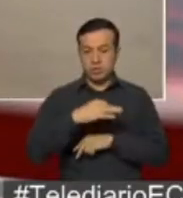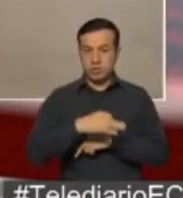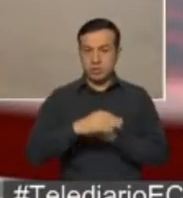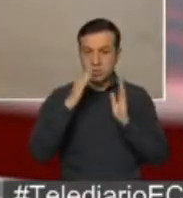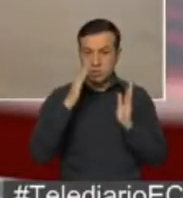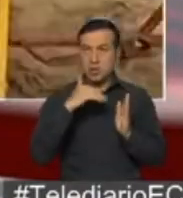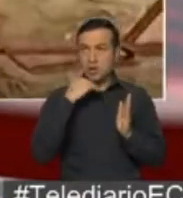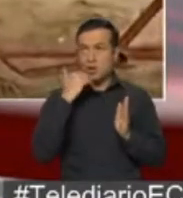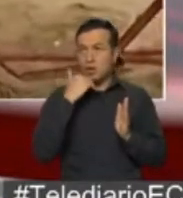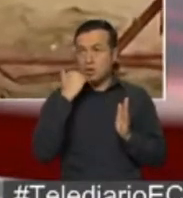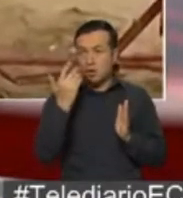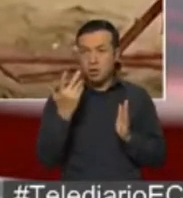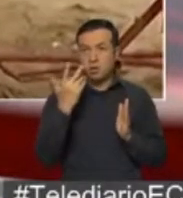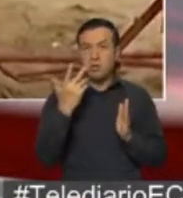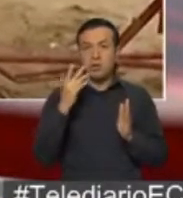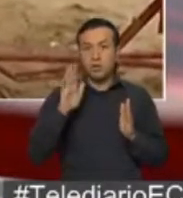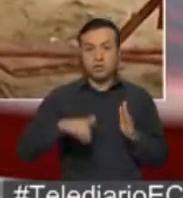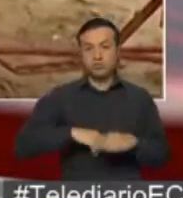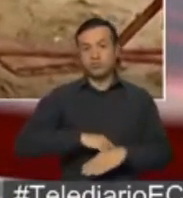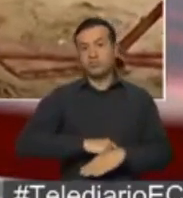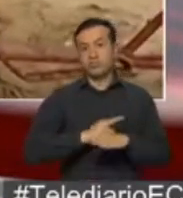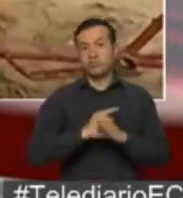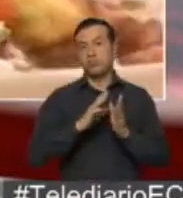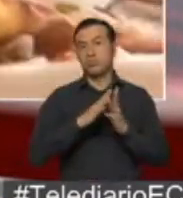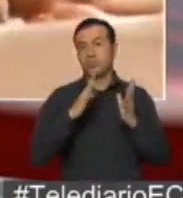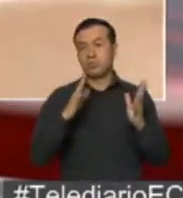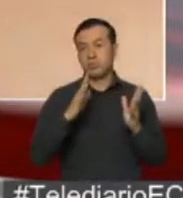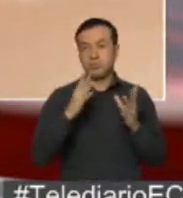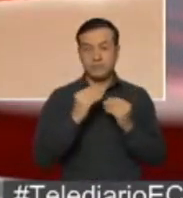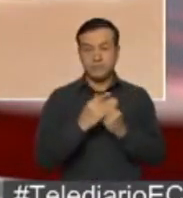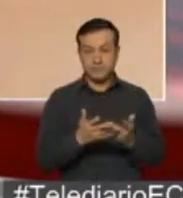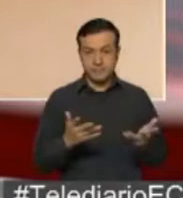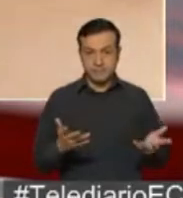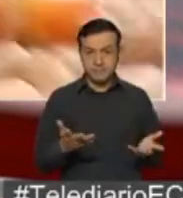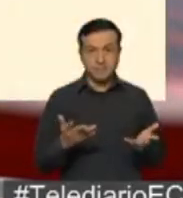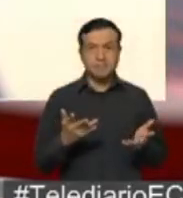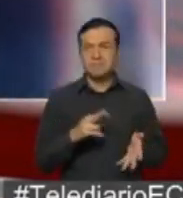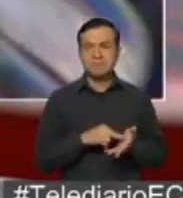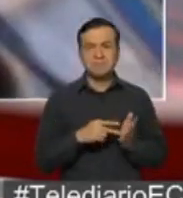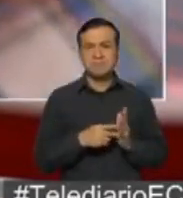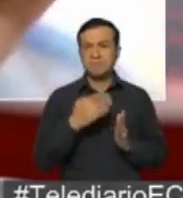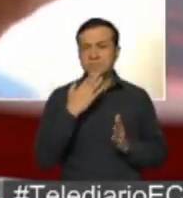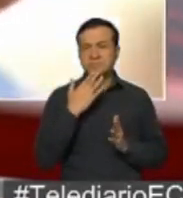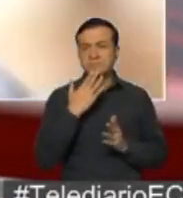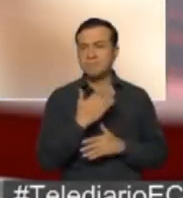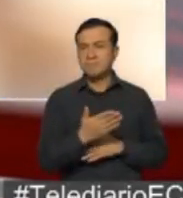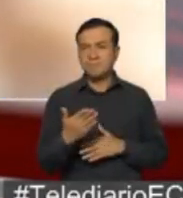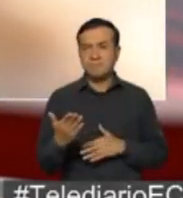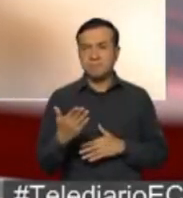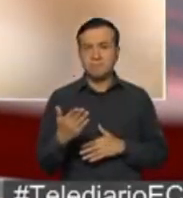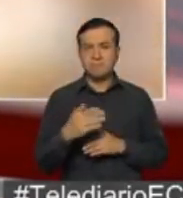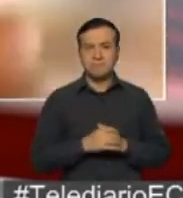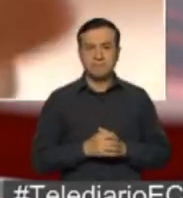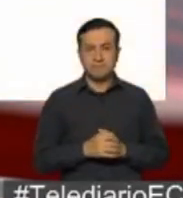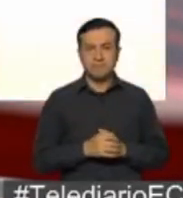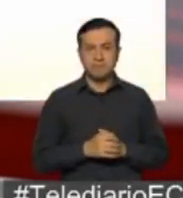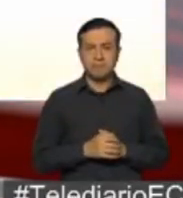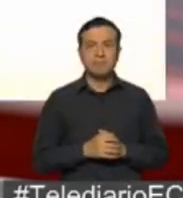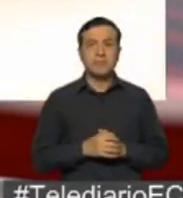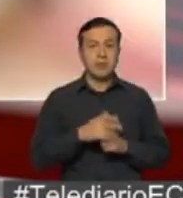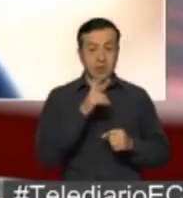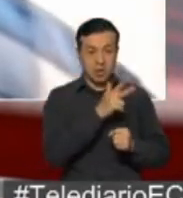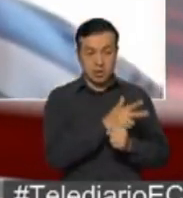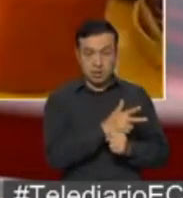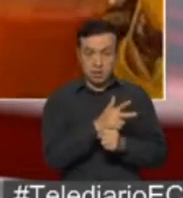si es que tenemos excesos de velocidad o no. ¿Qué comprende, perdón, estos kits de seguridad que están en cada unidad? Bueno, tienen